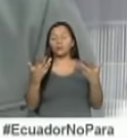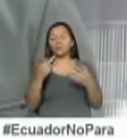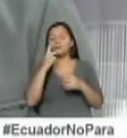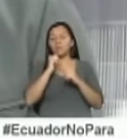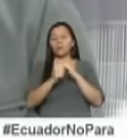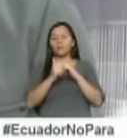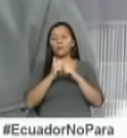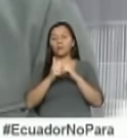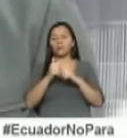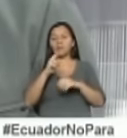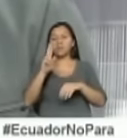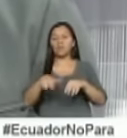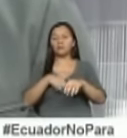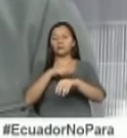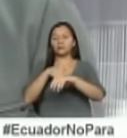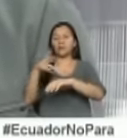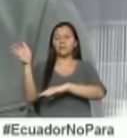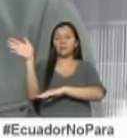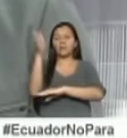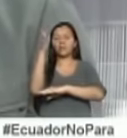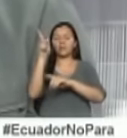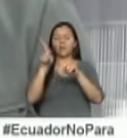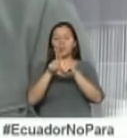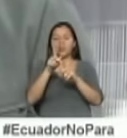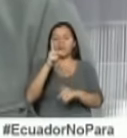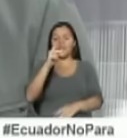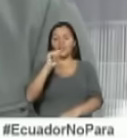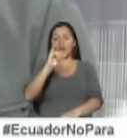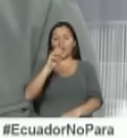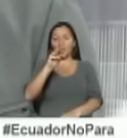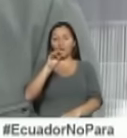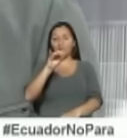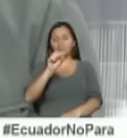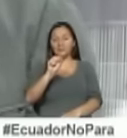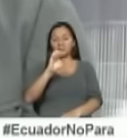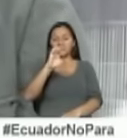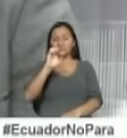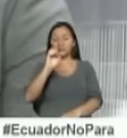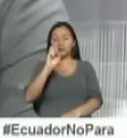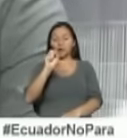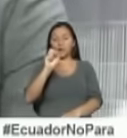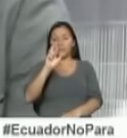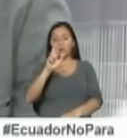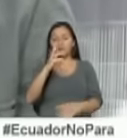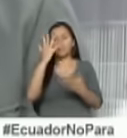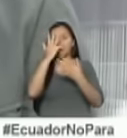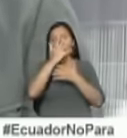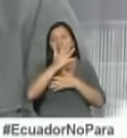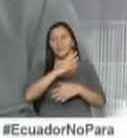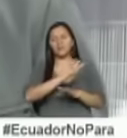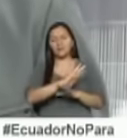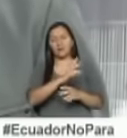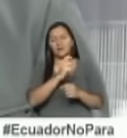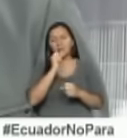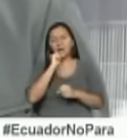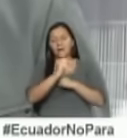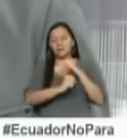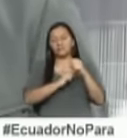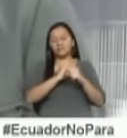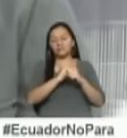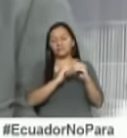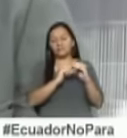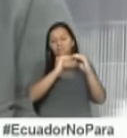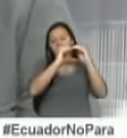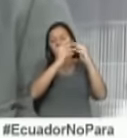panamericano. El hablar de Neysi Dahomes, apenas tiene 18 años. Alexandra Escobar, si podemos decir que está terminando ya su ciclo olímpico,